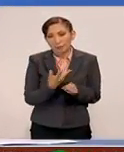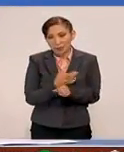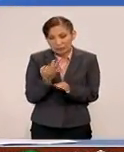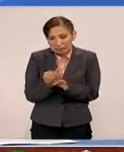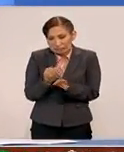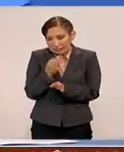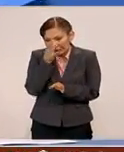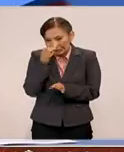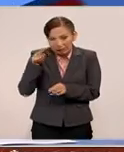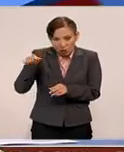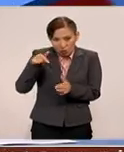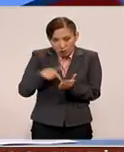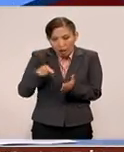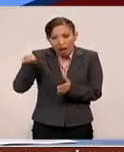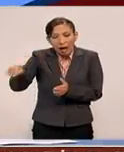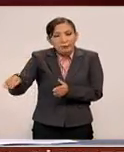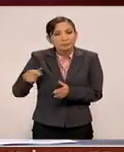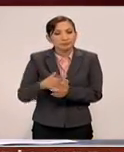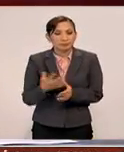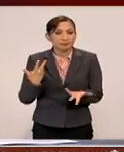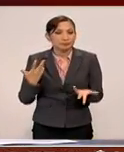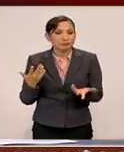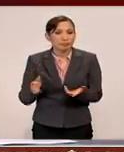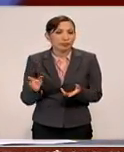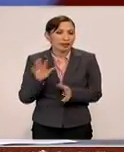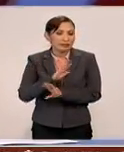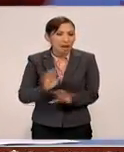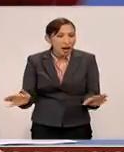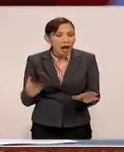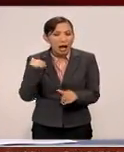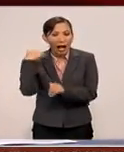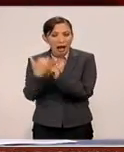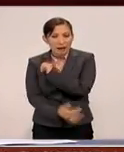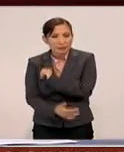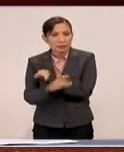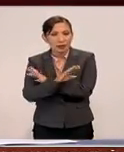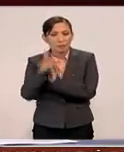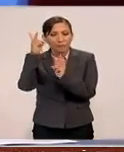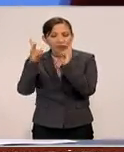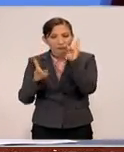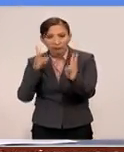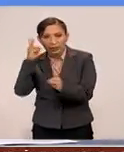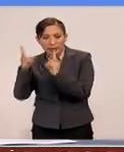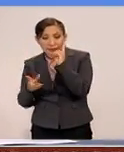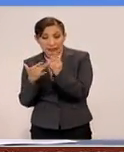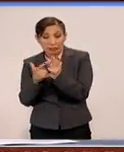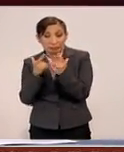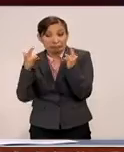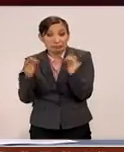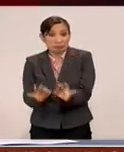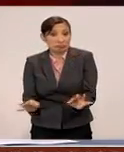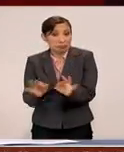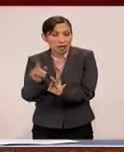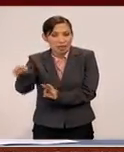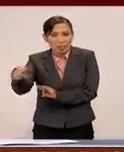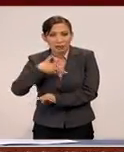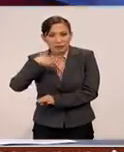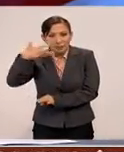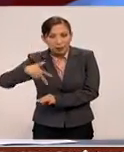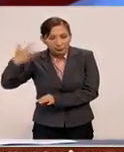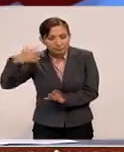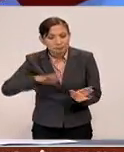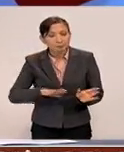estos instantes ahí, donde él está prácticamente concluyendo una visita histórica de Estado a